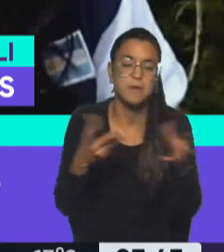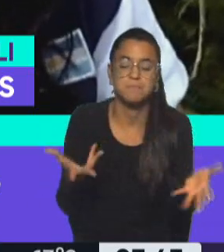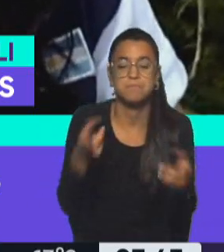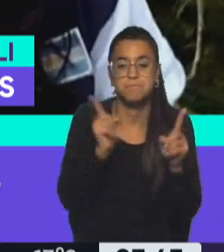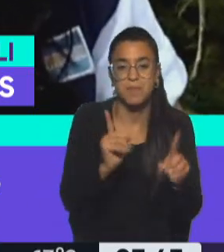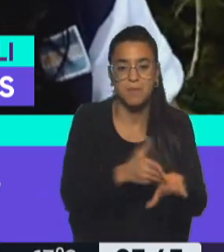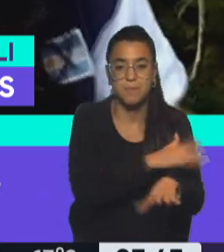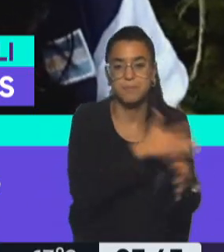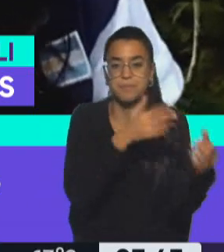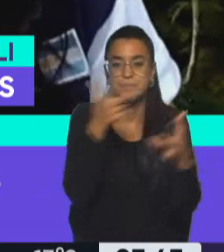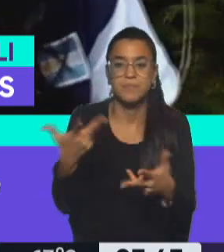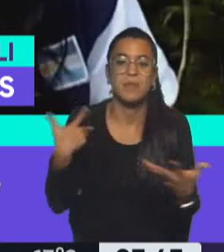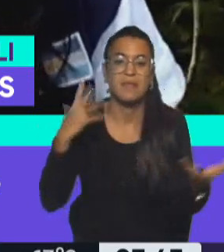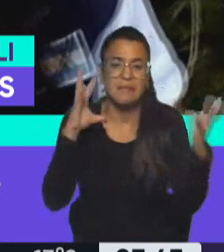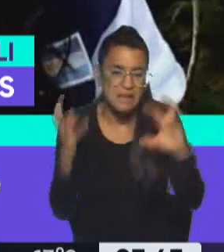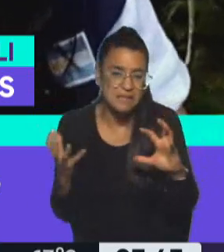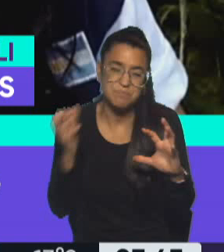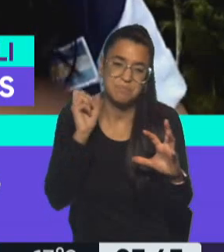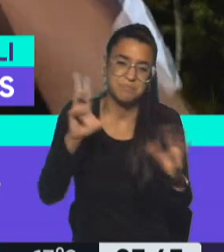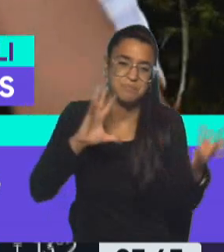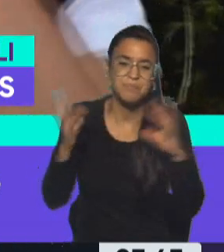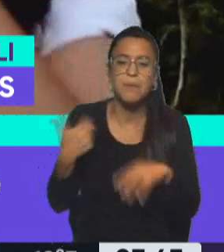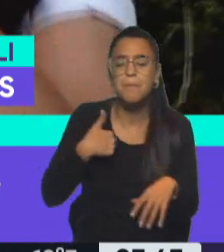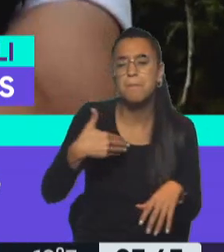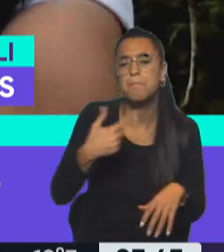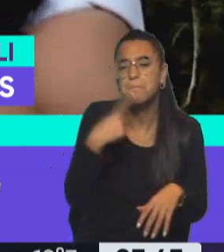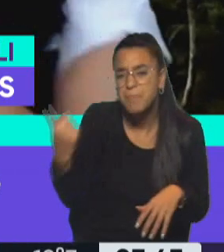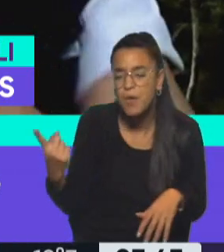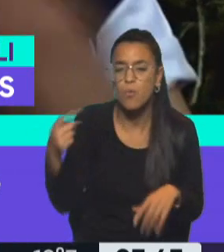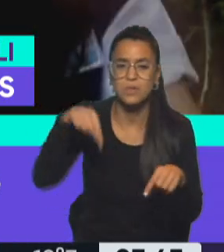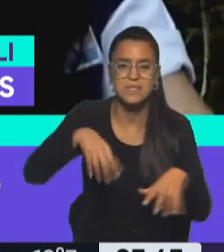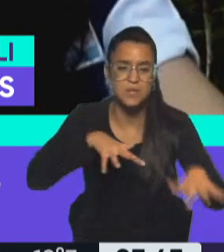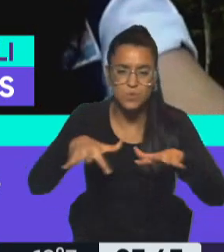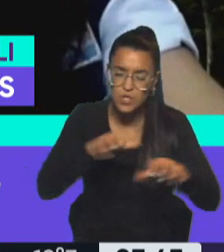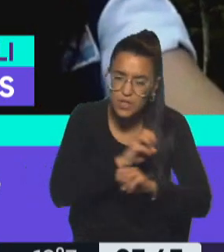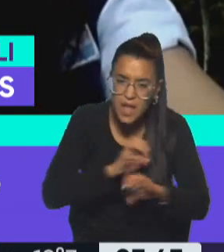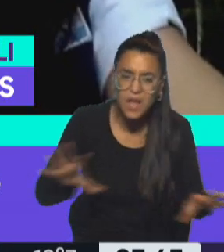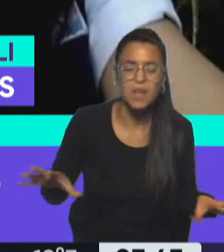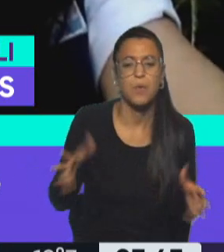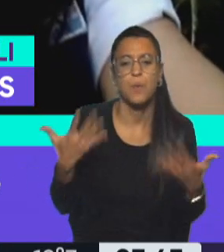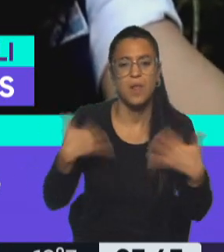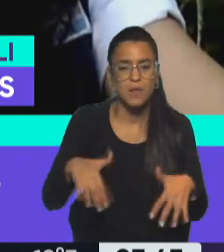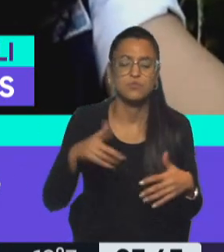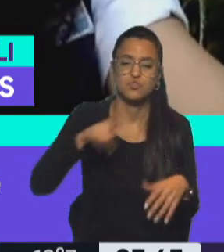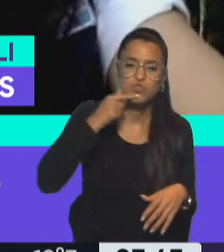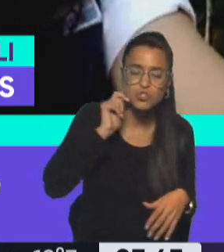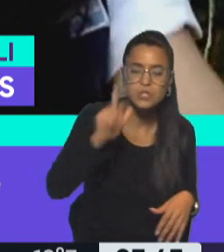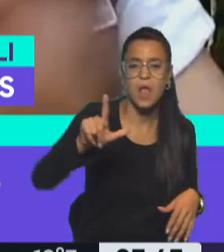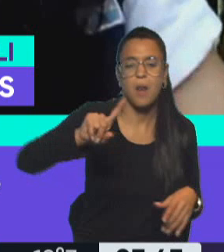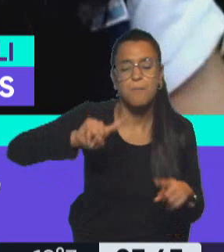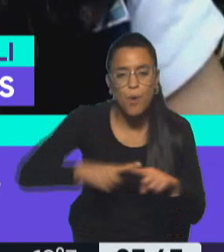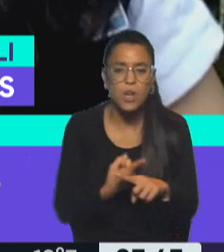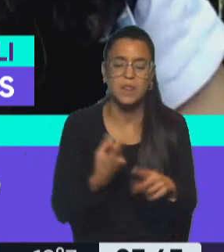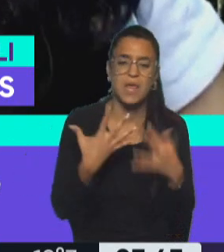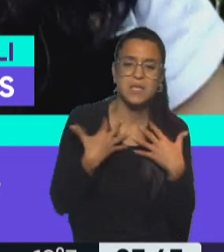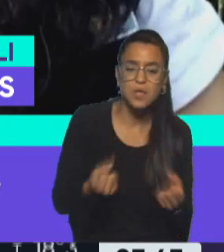ustedes dicen, es la crisis adentro de la crisis. Marina, consultarte, en el marco de esta situación crítica desde todo punto de vista social, política,